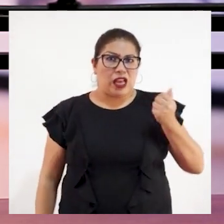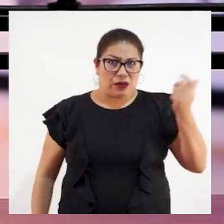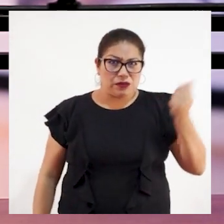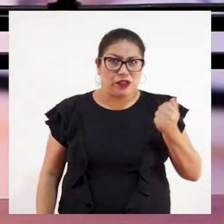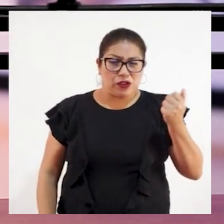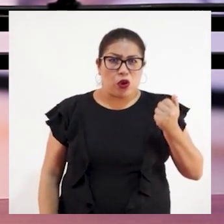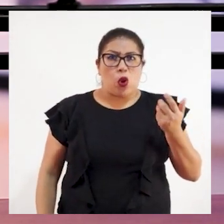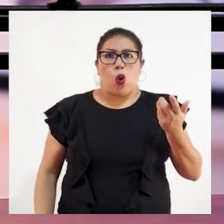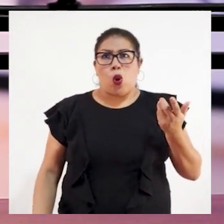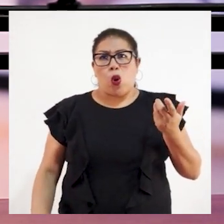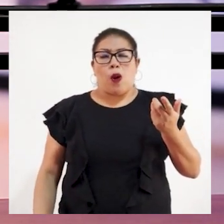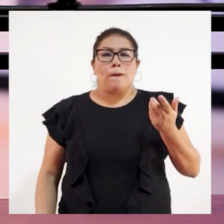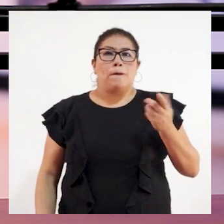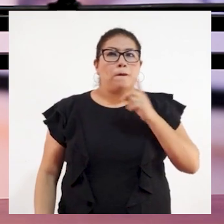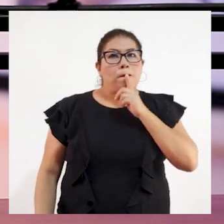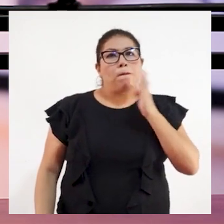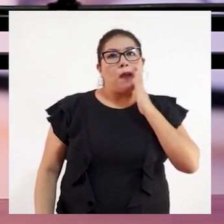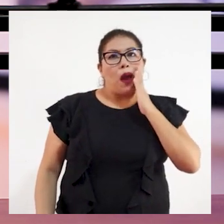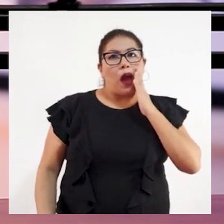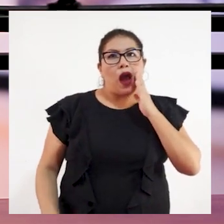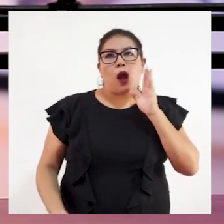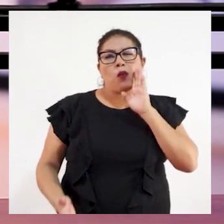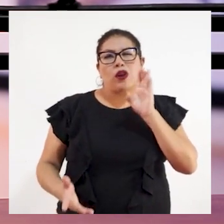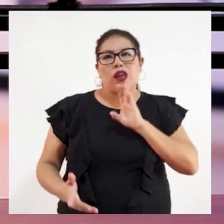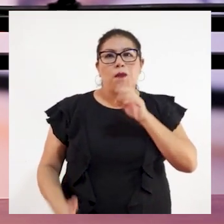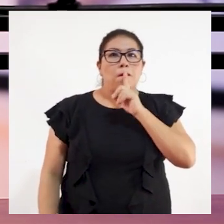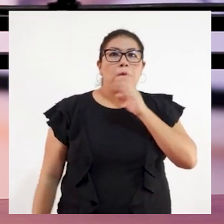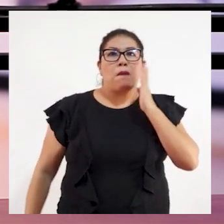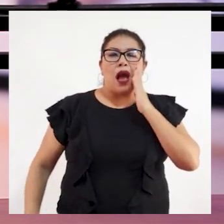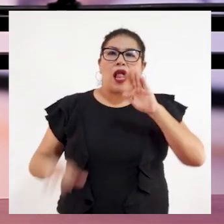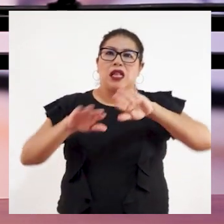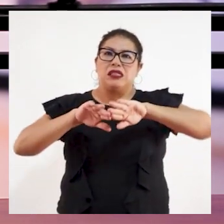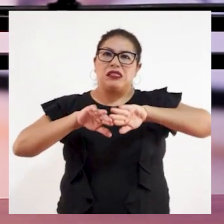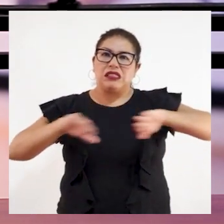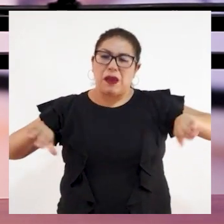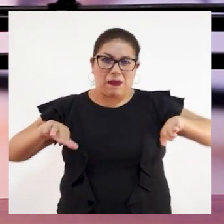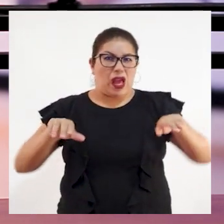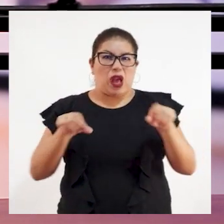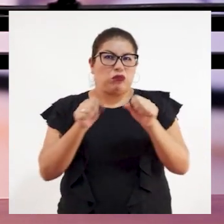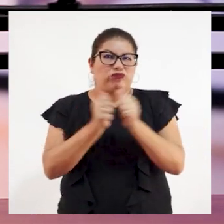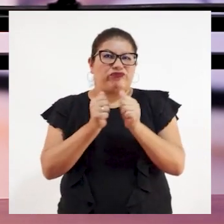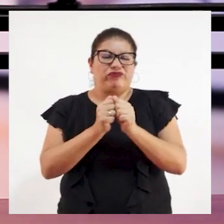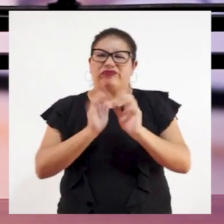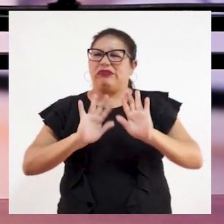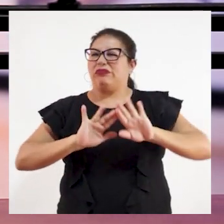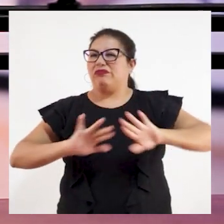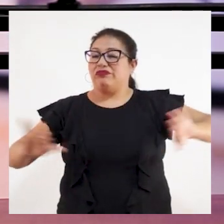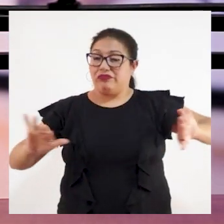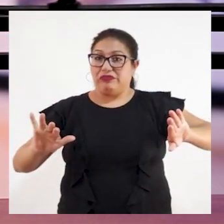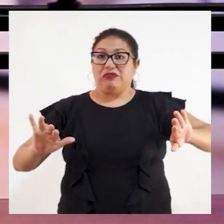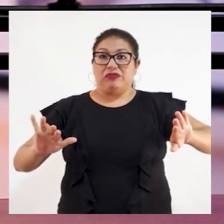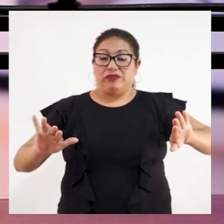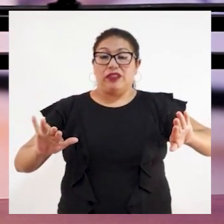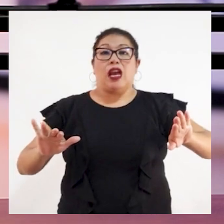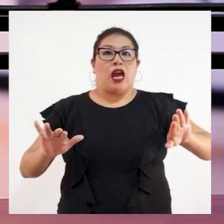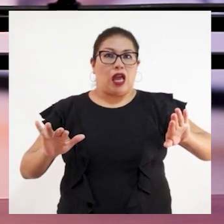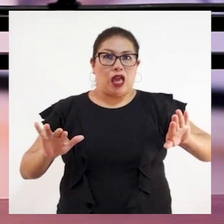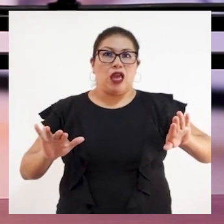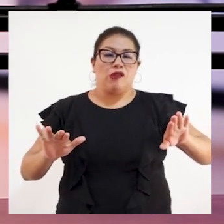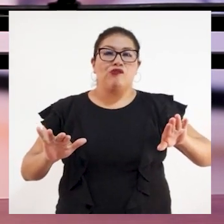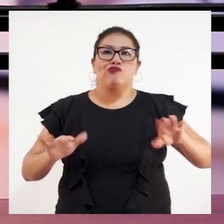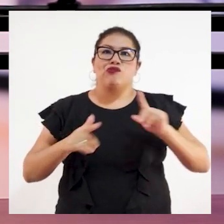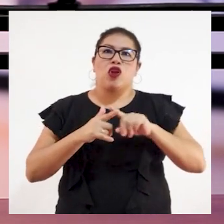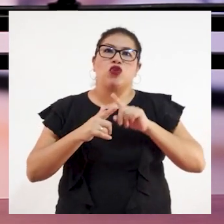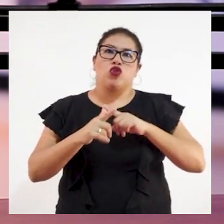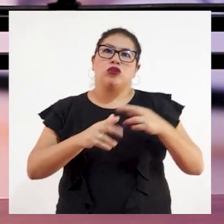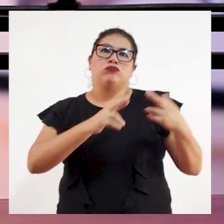pensión de parte de los padres, ¿verdad? Cuando hay una separación, cuando no viven juntos, ¿no? Tienen